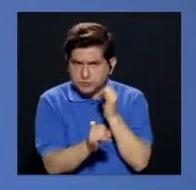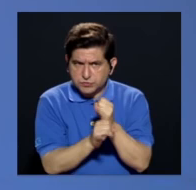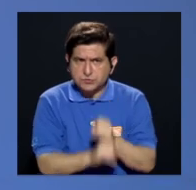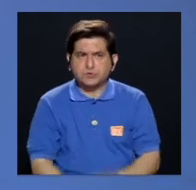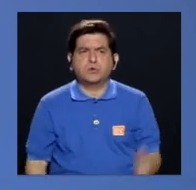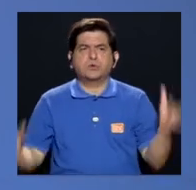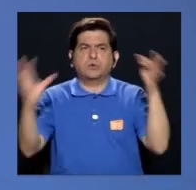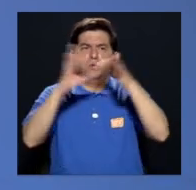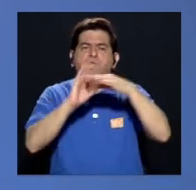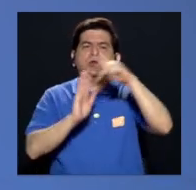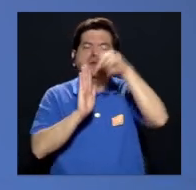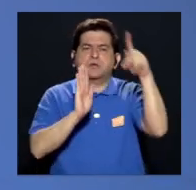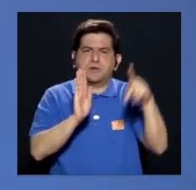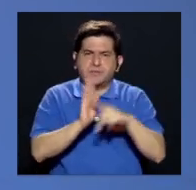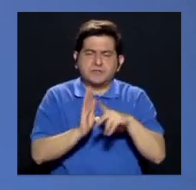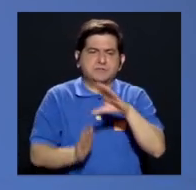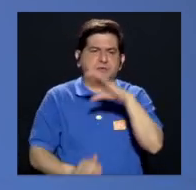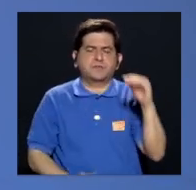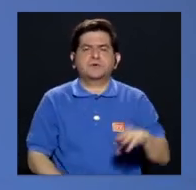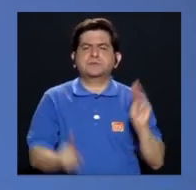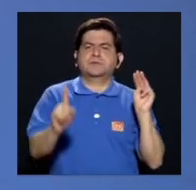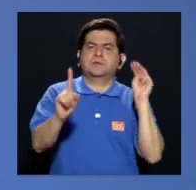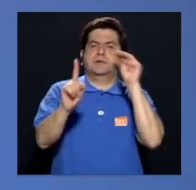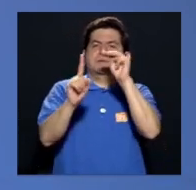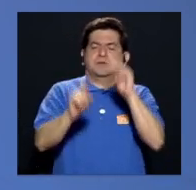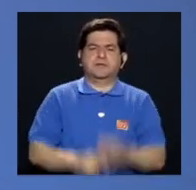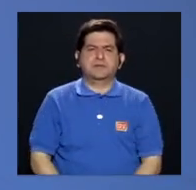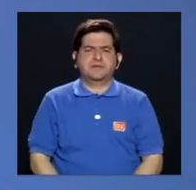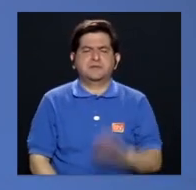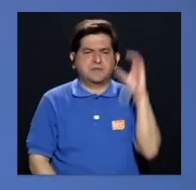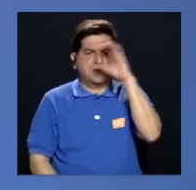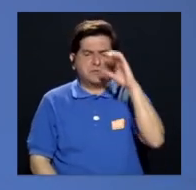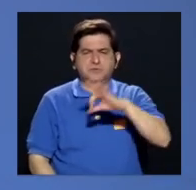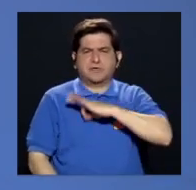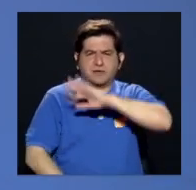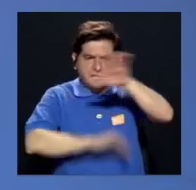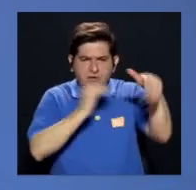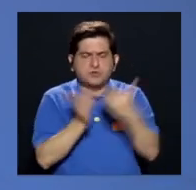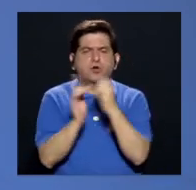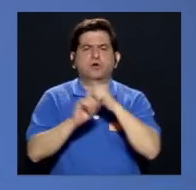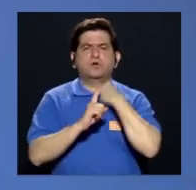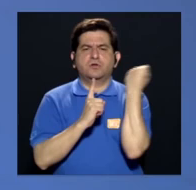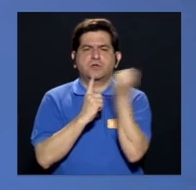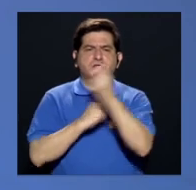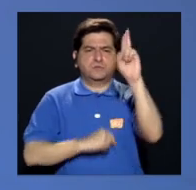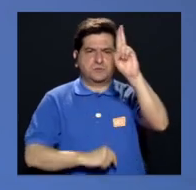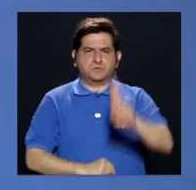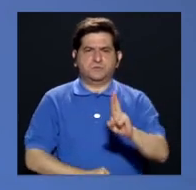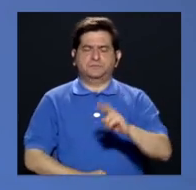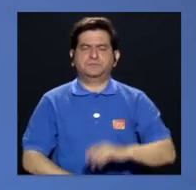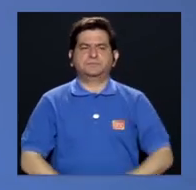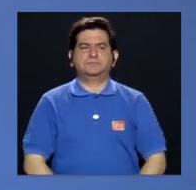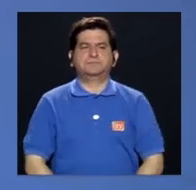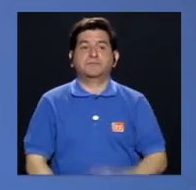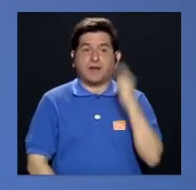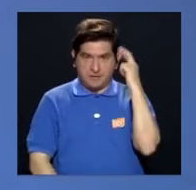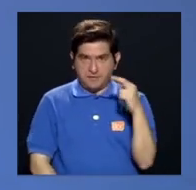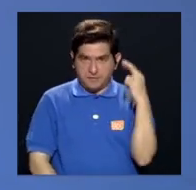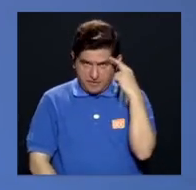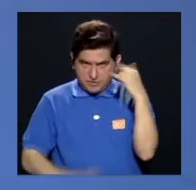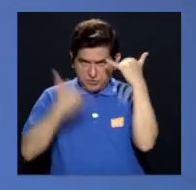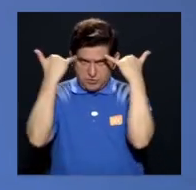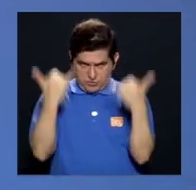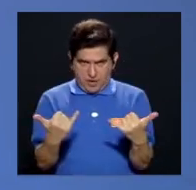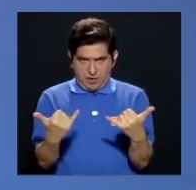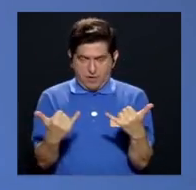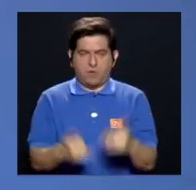va acorde a los principios y a nuestra misión de buscar el bien común para la sociedad costarricense. Por lo tanto,